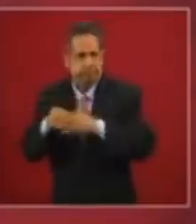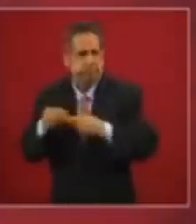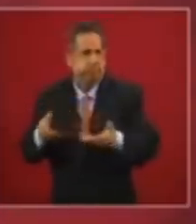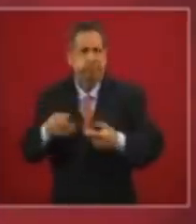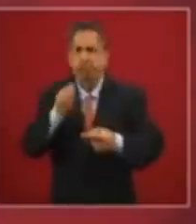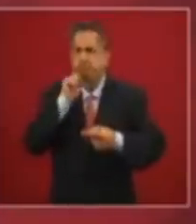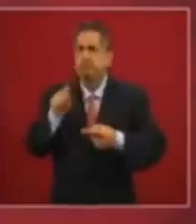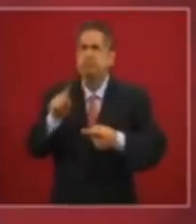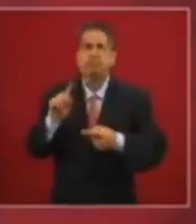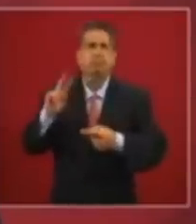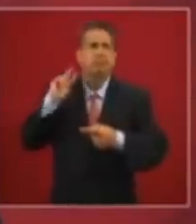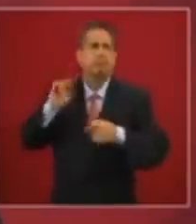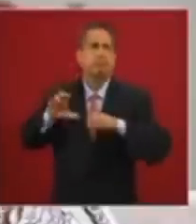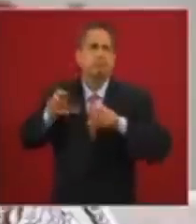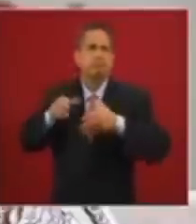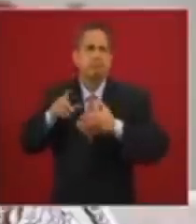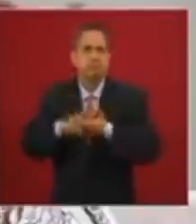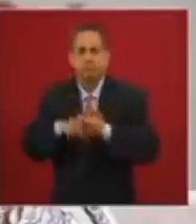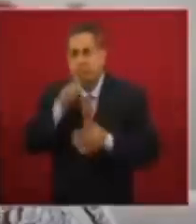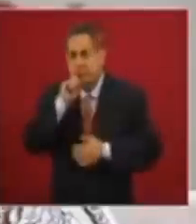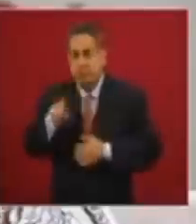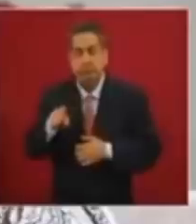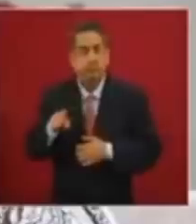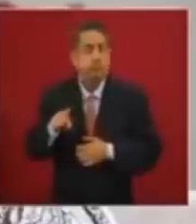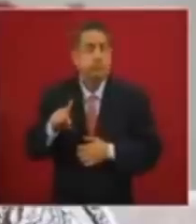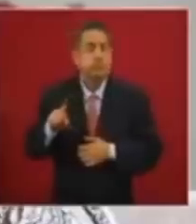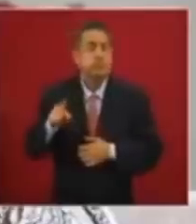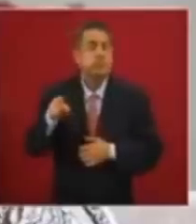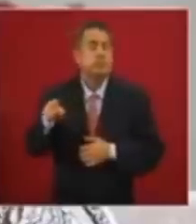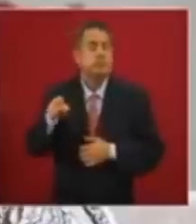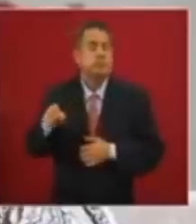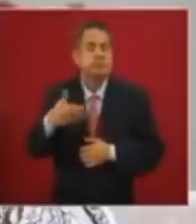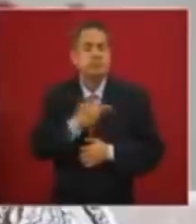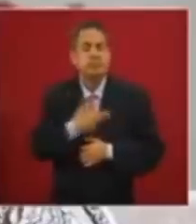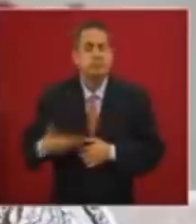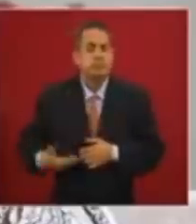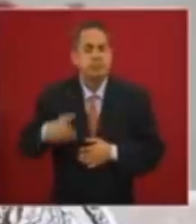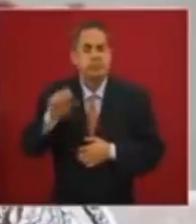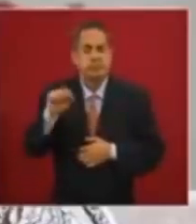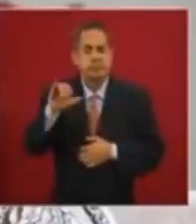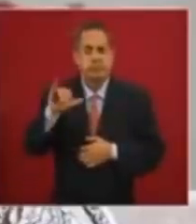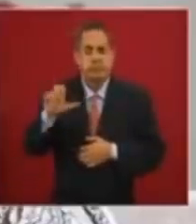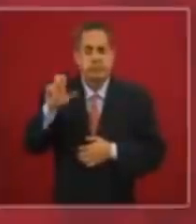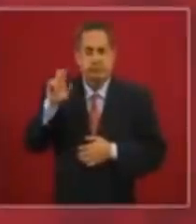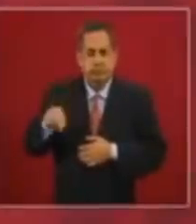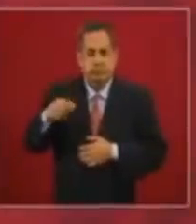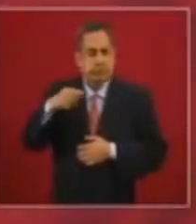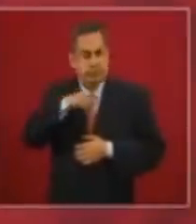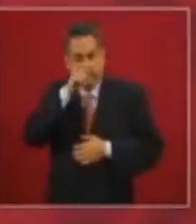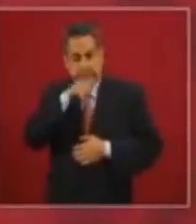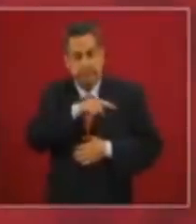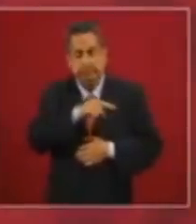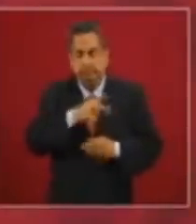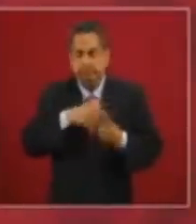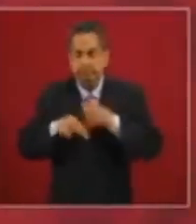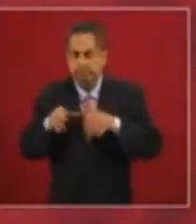y participó también el presidente de la Suprema Corte de